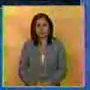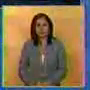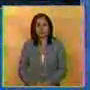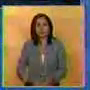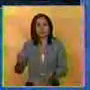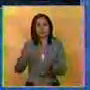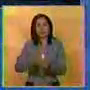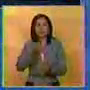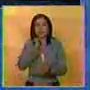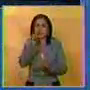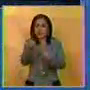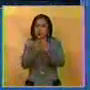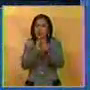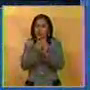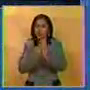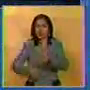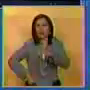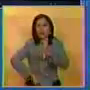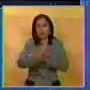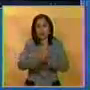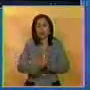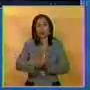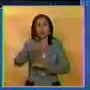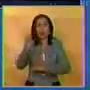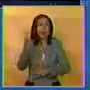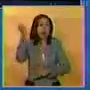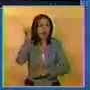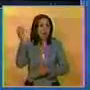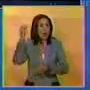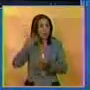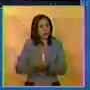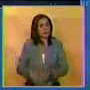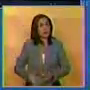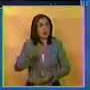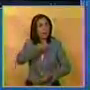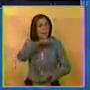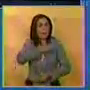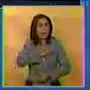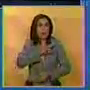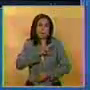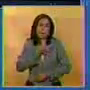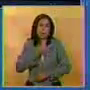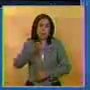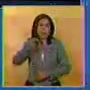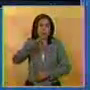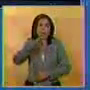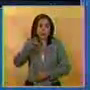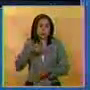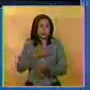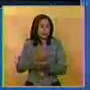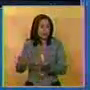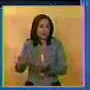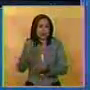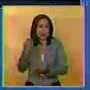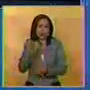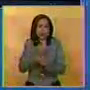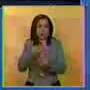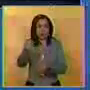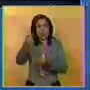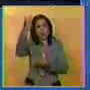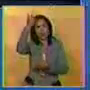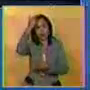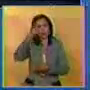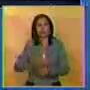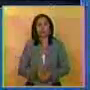Bien, y retomamos la información deportiva con el fútbol, porque Juan Arango volvió a destacar en España, pero no pudo evitar que el Mallorca quedara eliminado en los cuartos de final de la Copa del